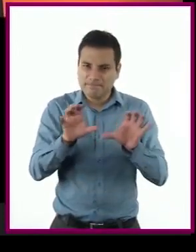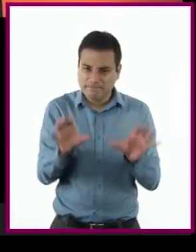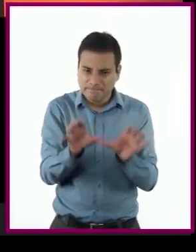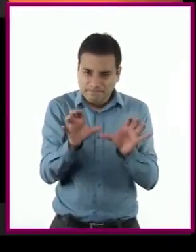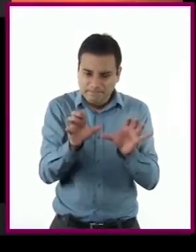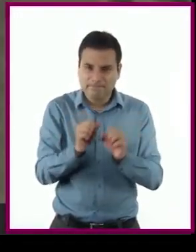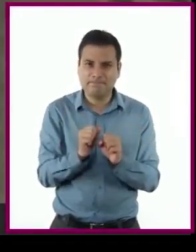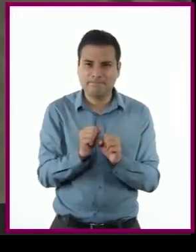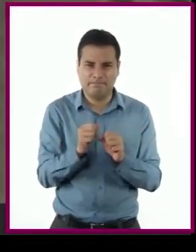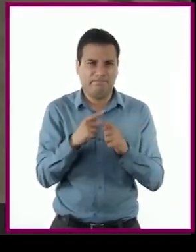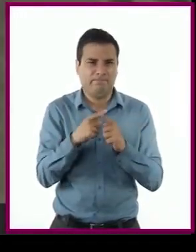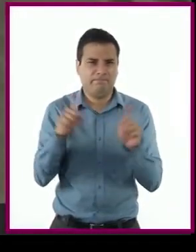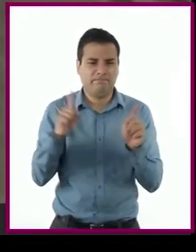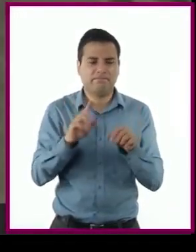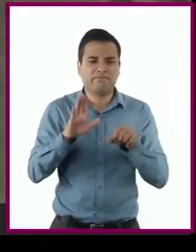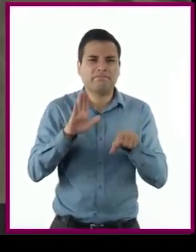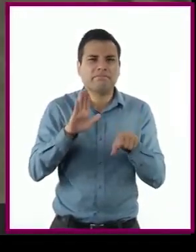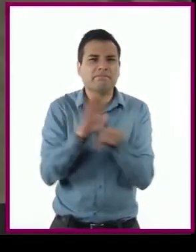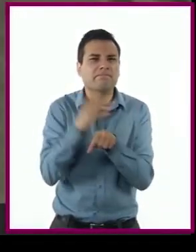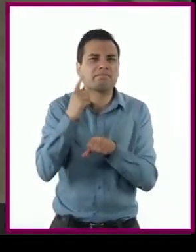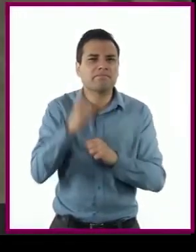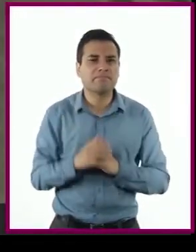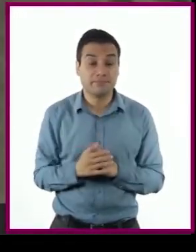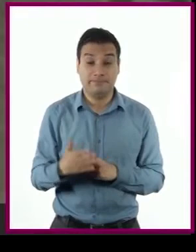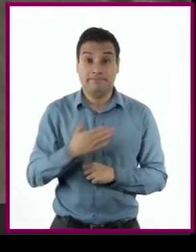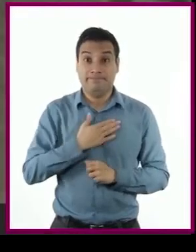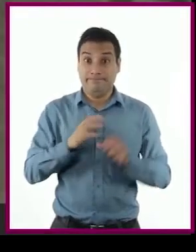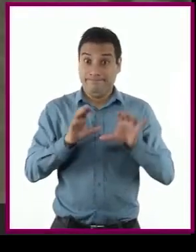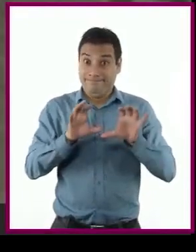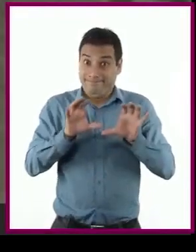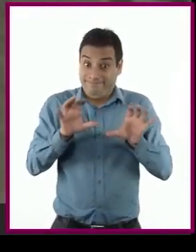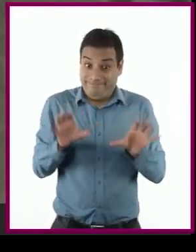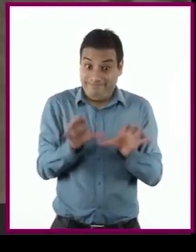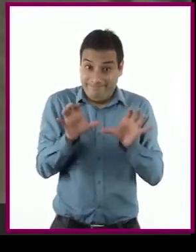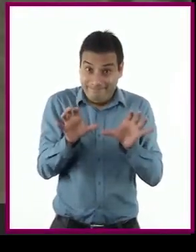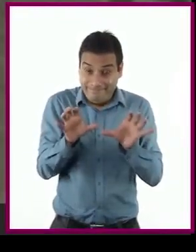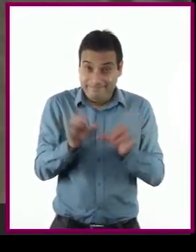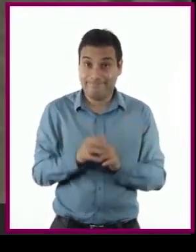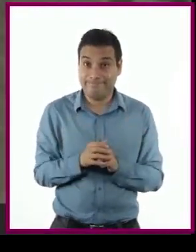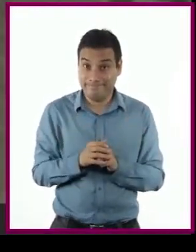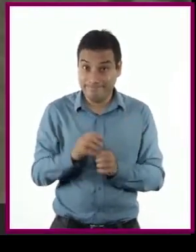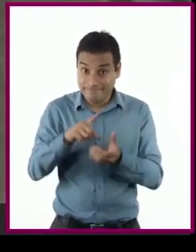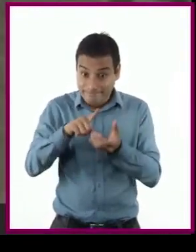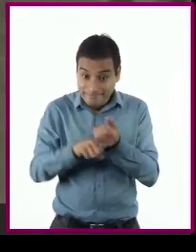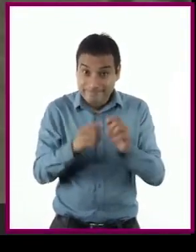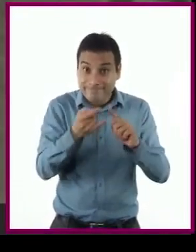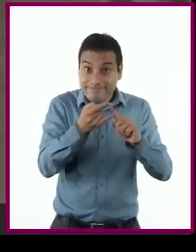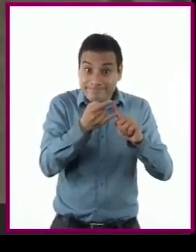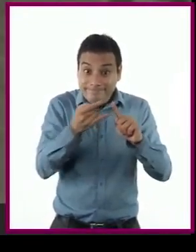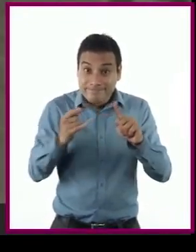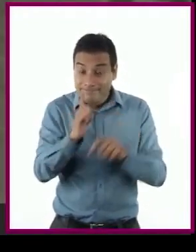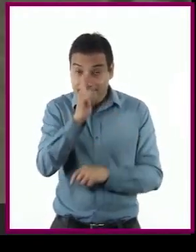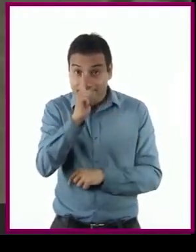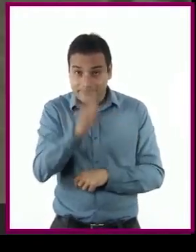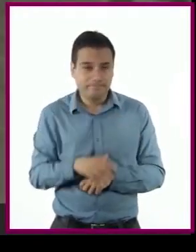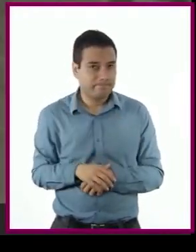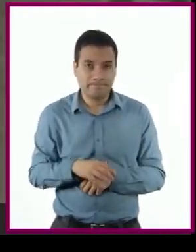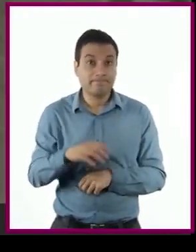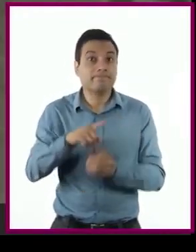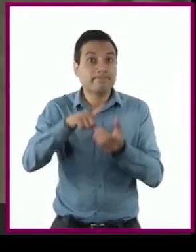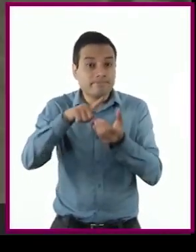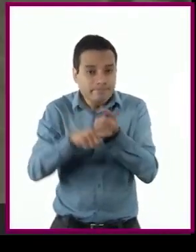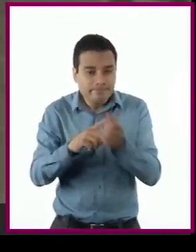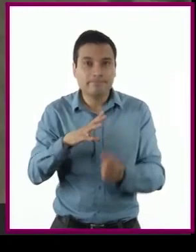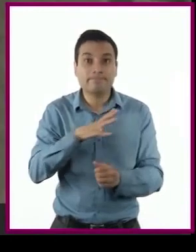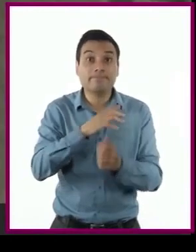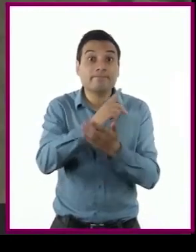que refiere usted? Mi computadora sustituyó esos circuitos por programas almacenados